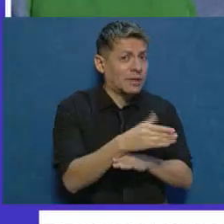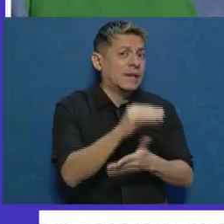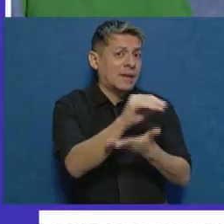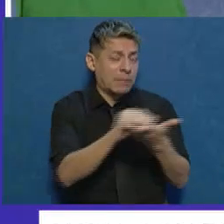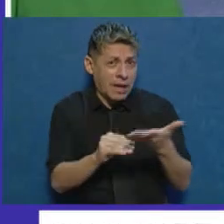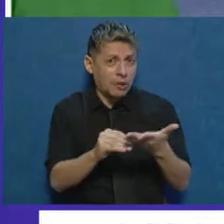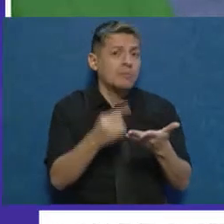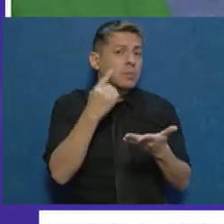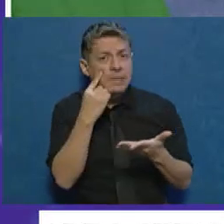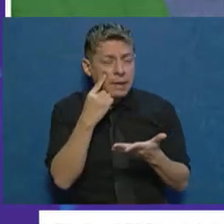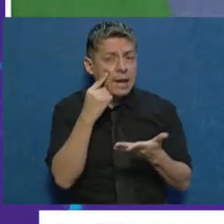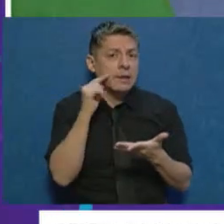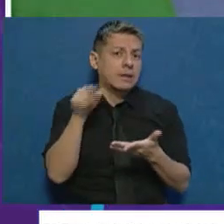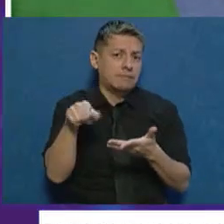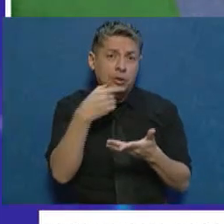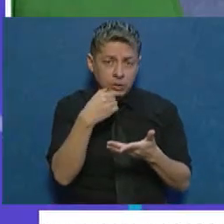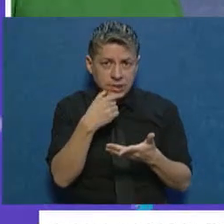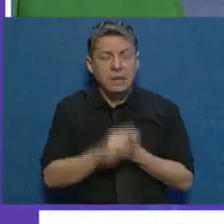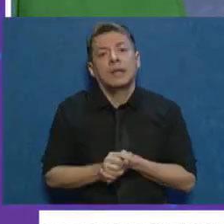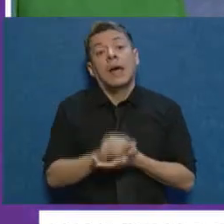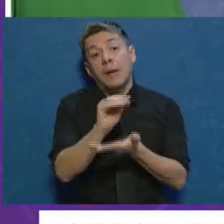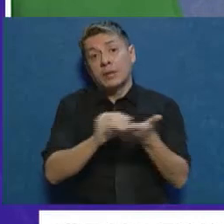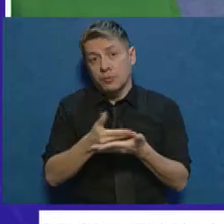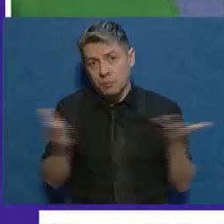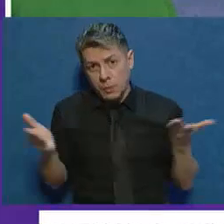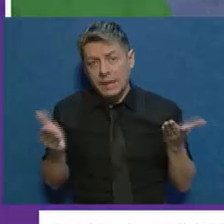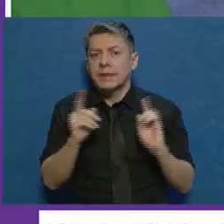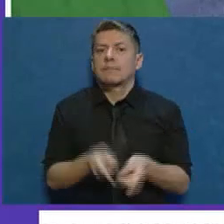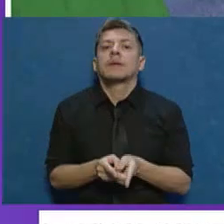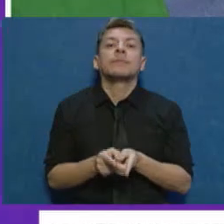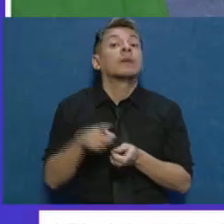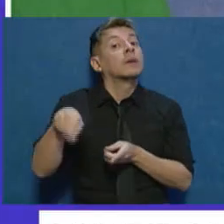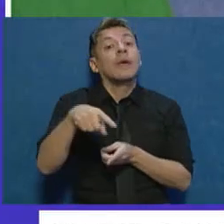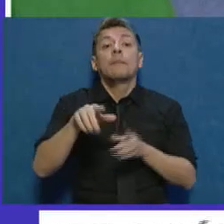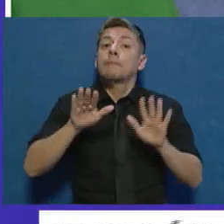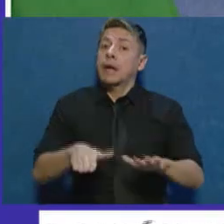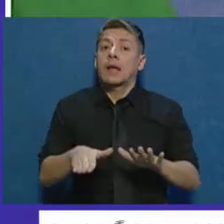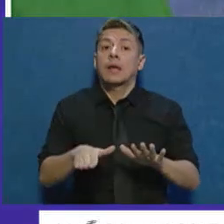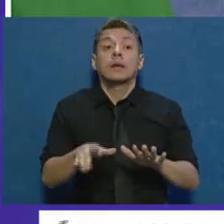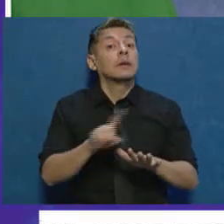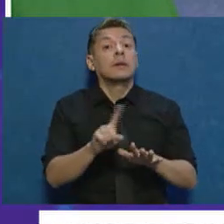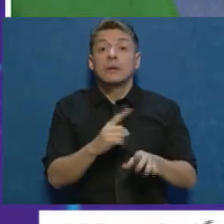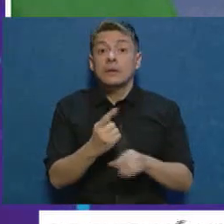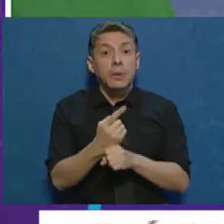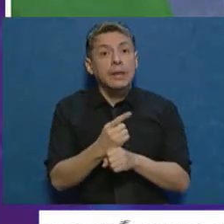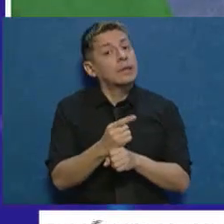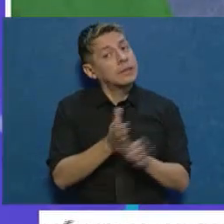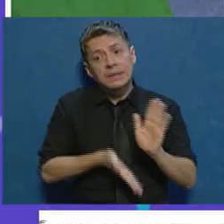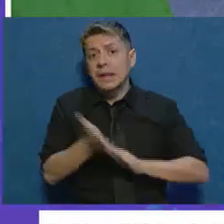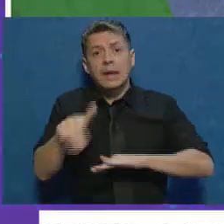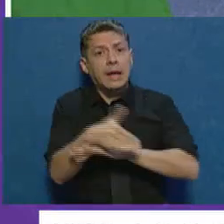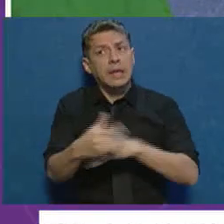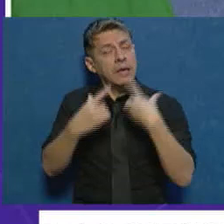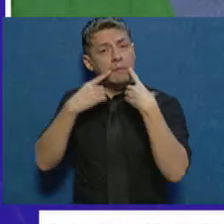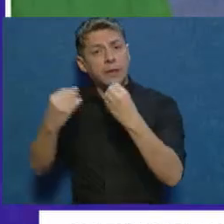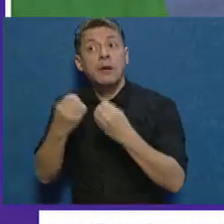los municipales de la provincia de Mendoza. Tienen que parar. Tienen que salir a las calles los que no puedan, tienen que reclamar, porque lo que están haciendo el